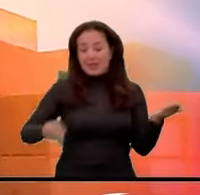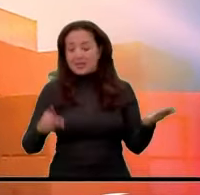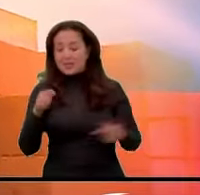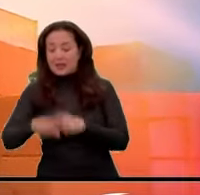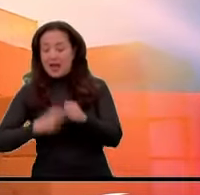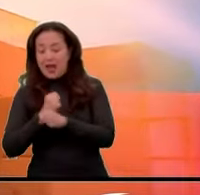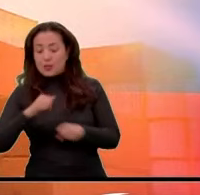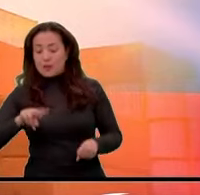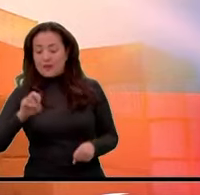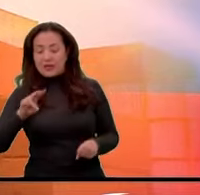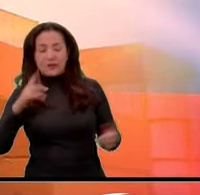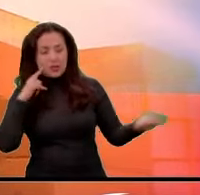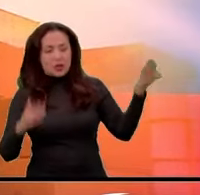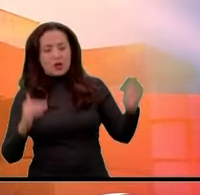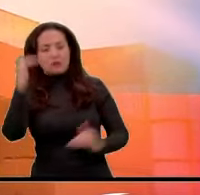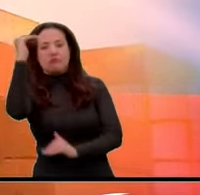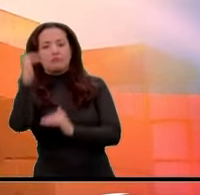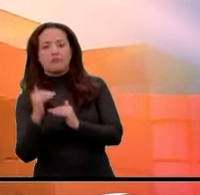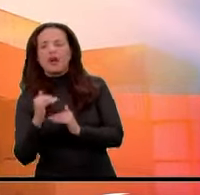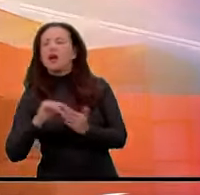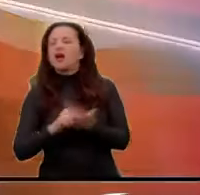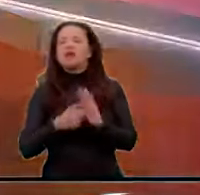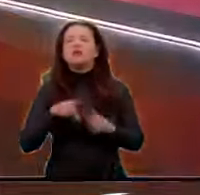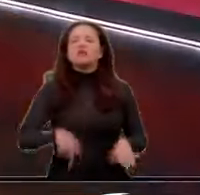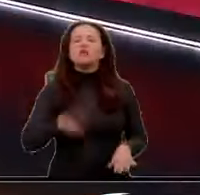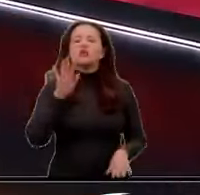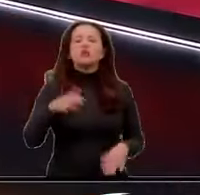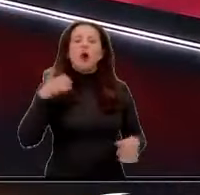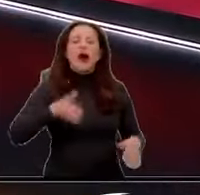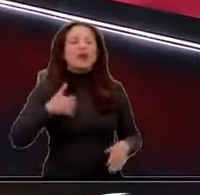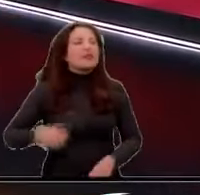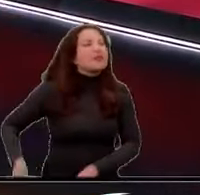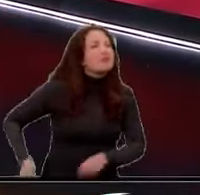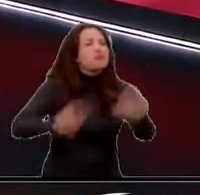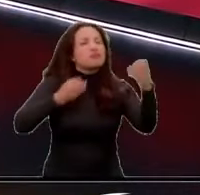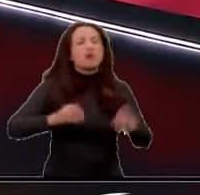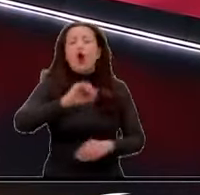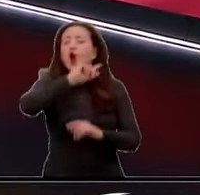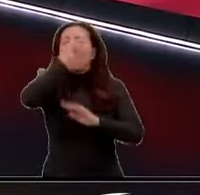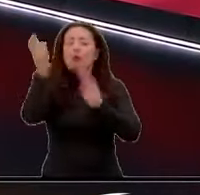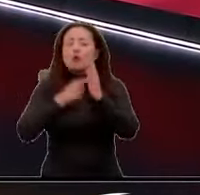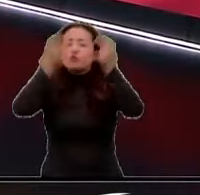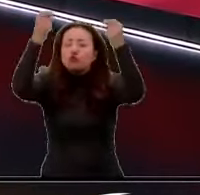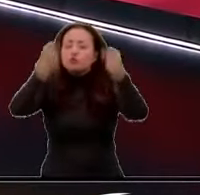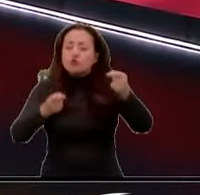Argentina representa el 0,7 por de las exportaciones totales que hace Colombia al mundo to